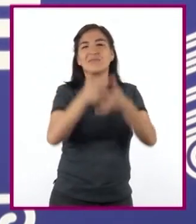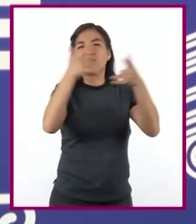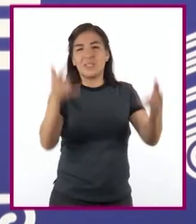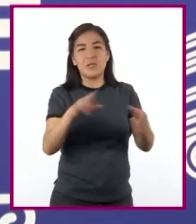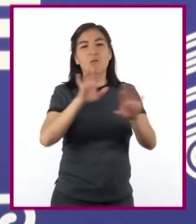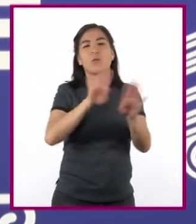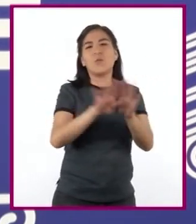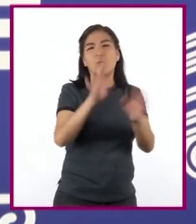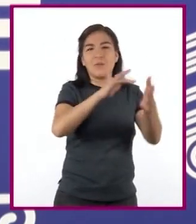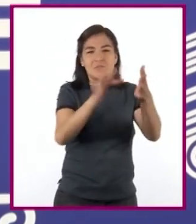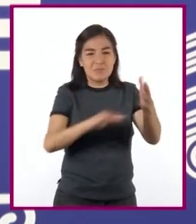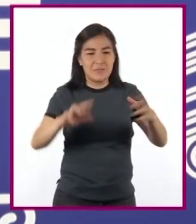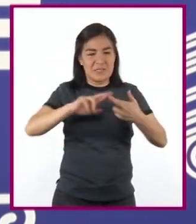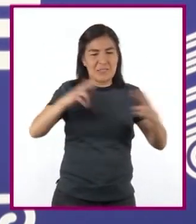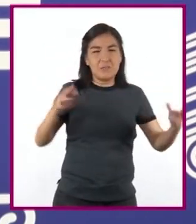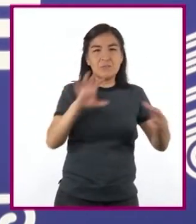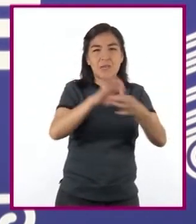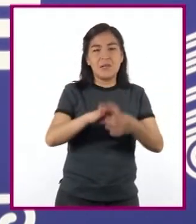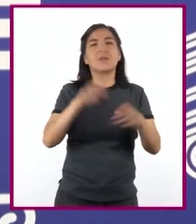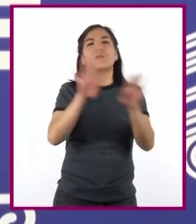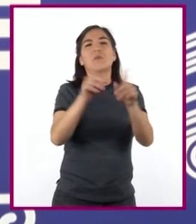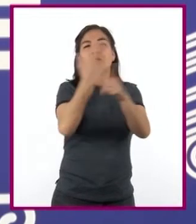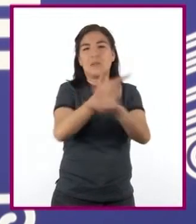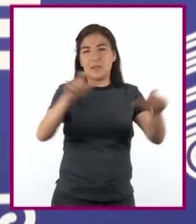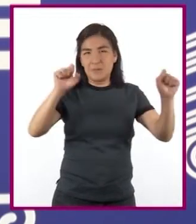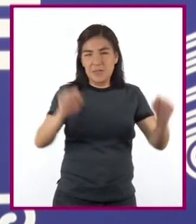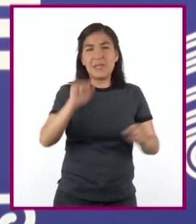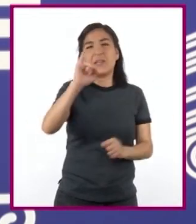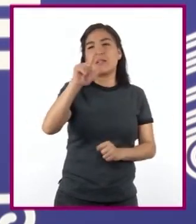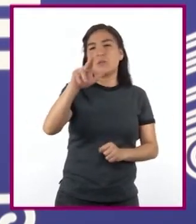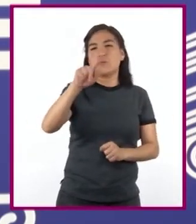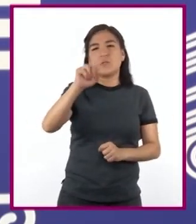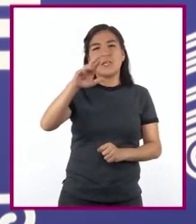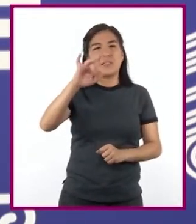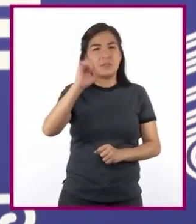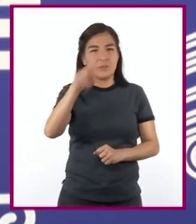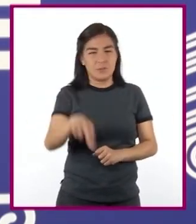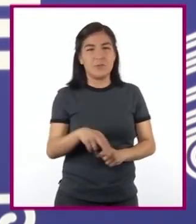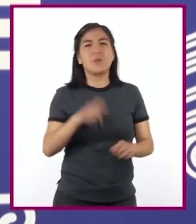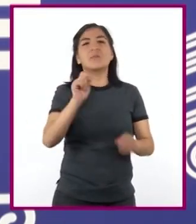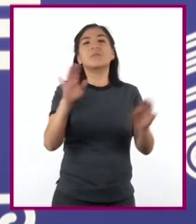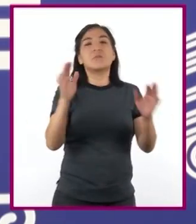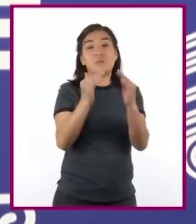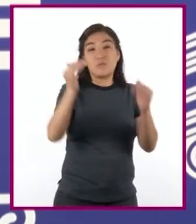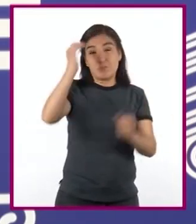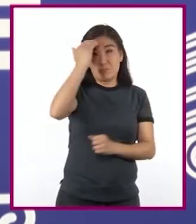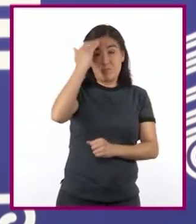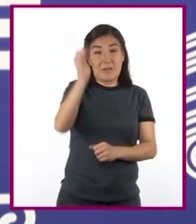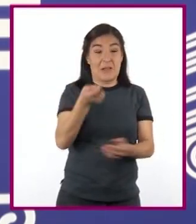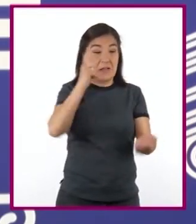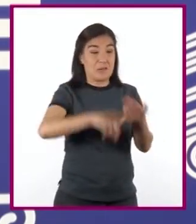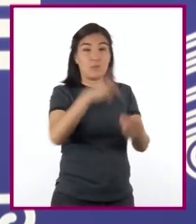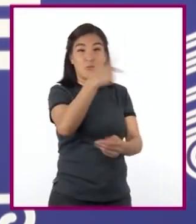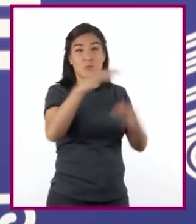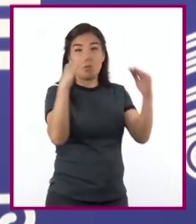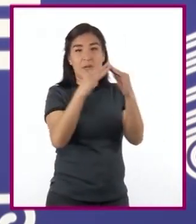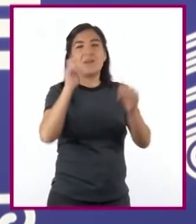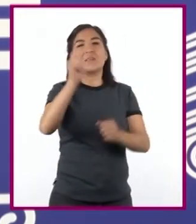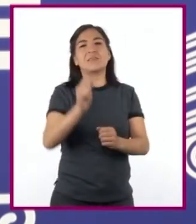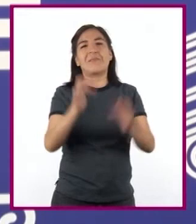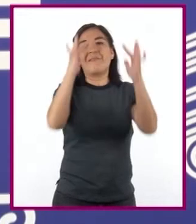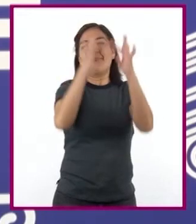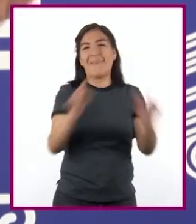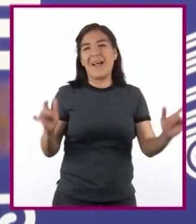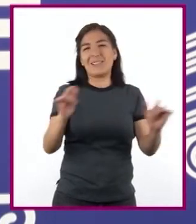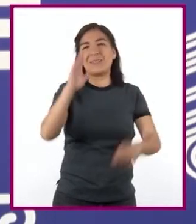el liberalismo y la Ilustración. Por eso, a su casa se le conoció como la Francia